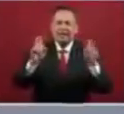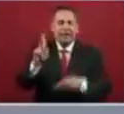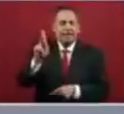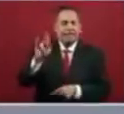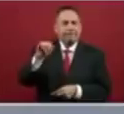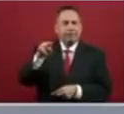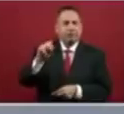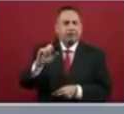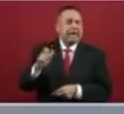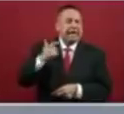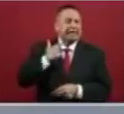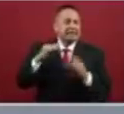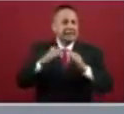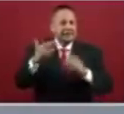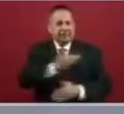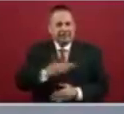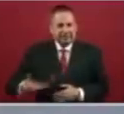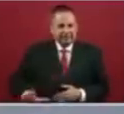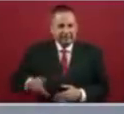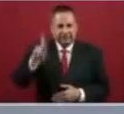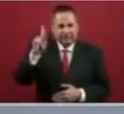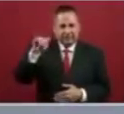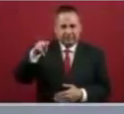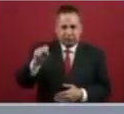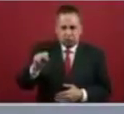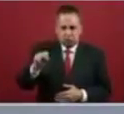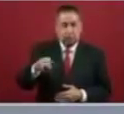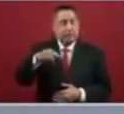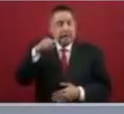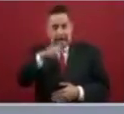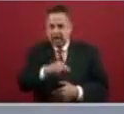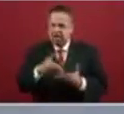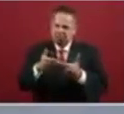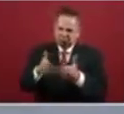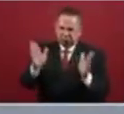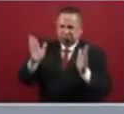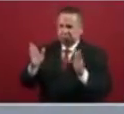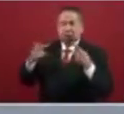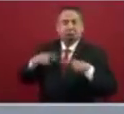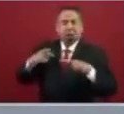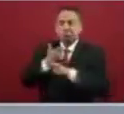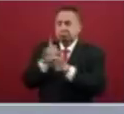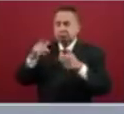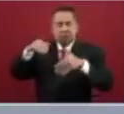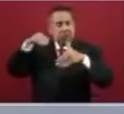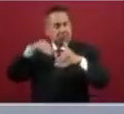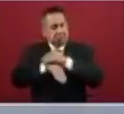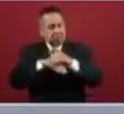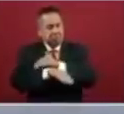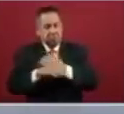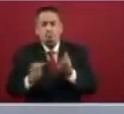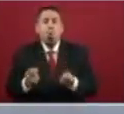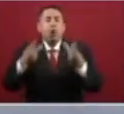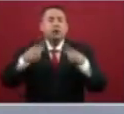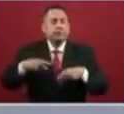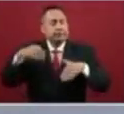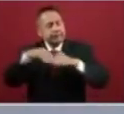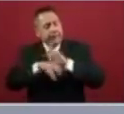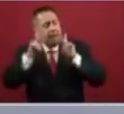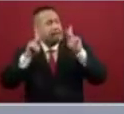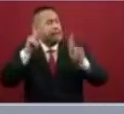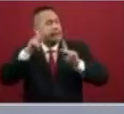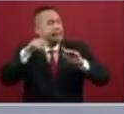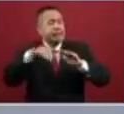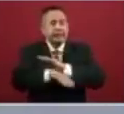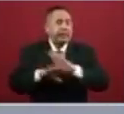pueblo. Lo que era la residencia oficial ha sido visitada hasta ahora